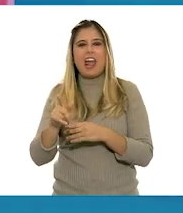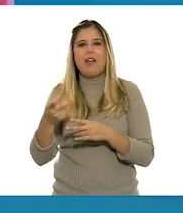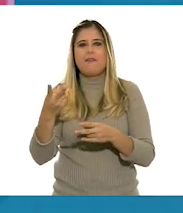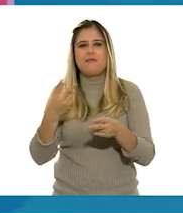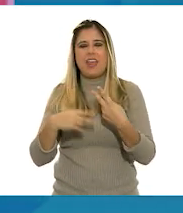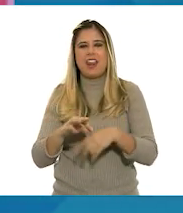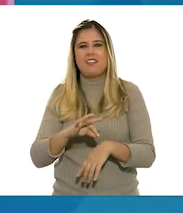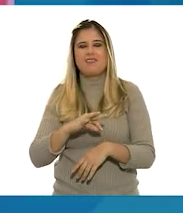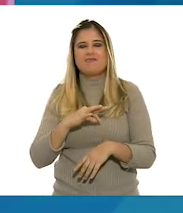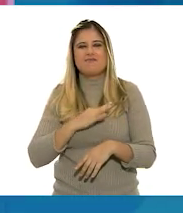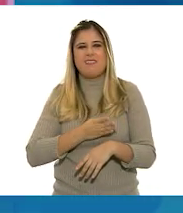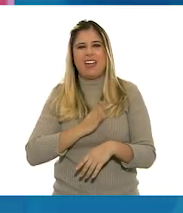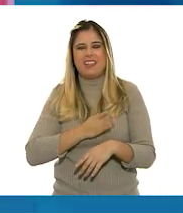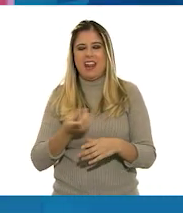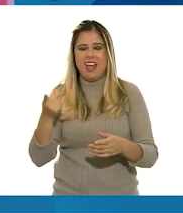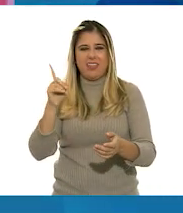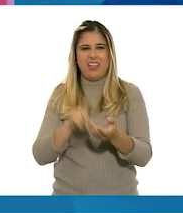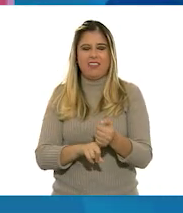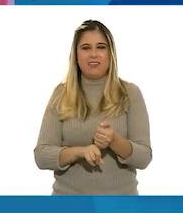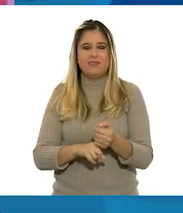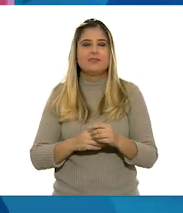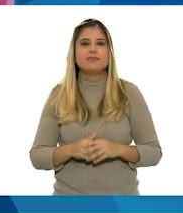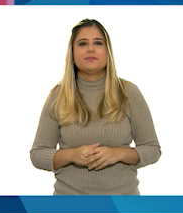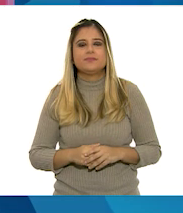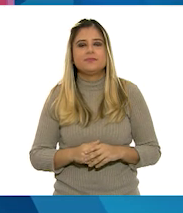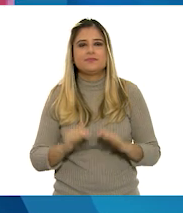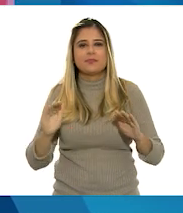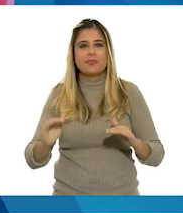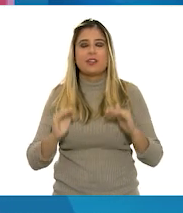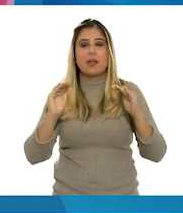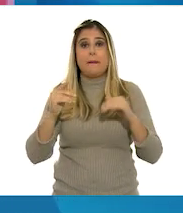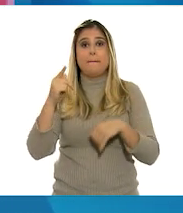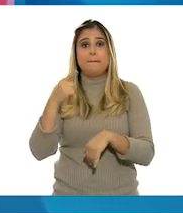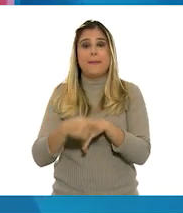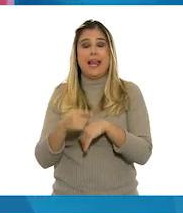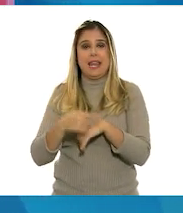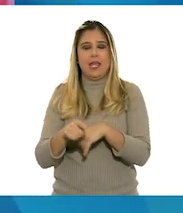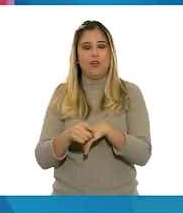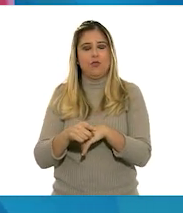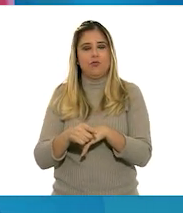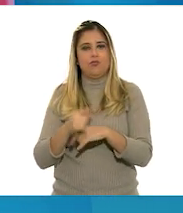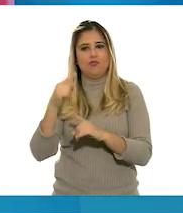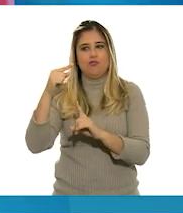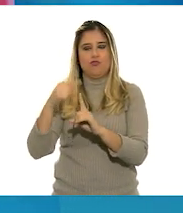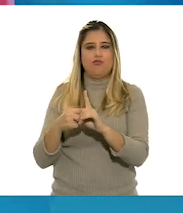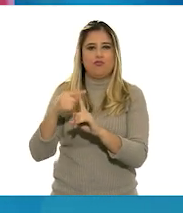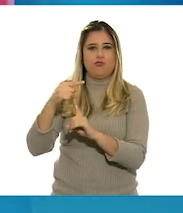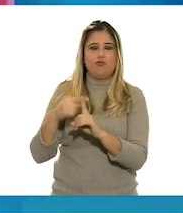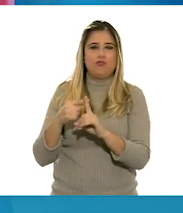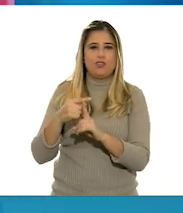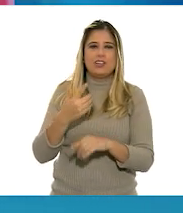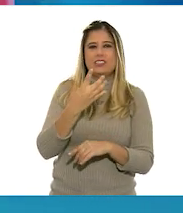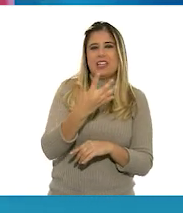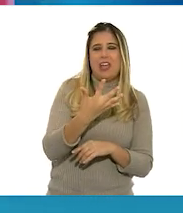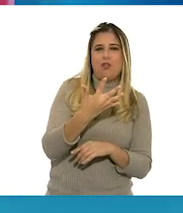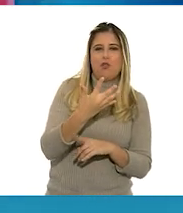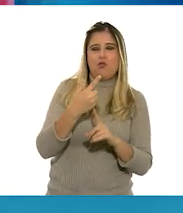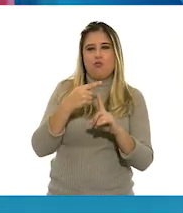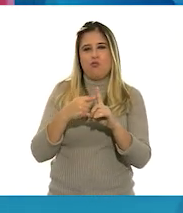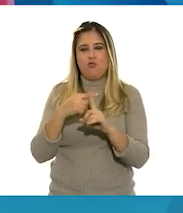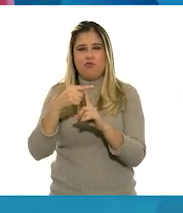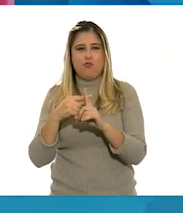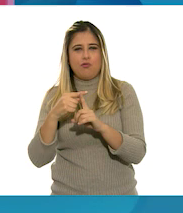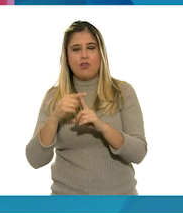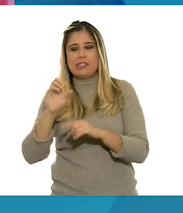reproduzcan en los alimentos. Zona de peligro de temperatura. Oscila entre los 5 grados Celsius y